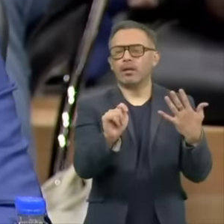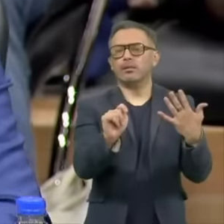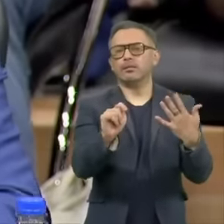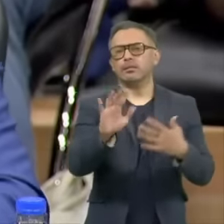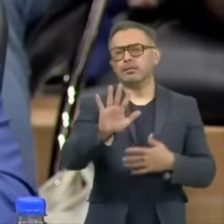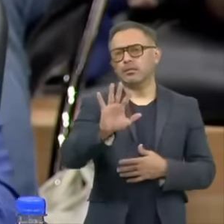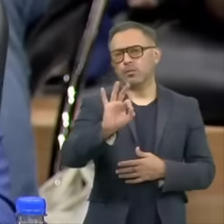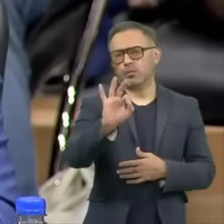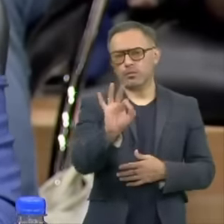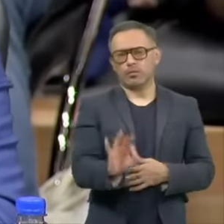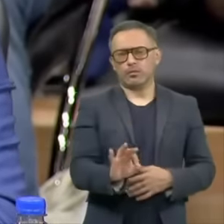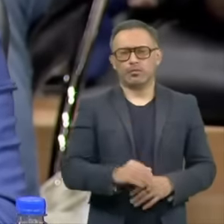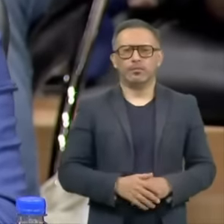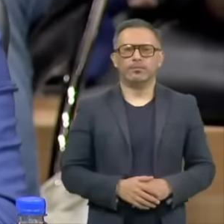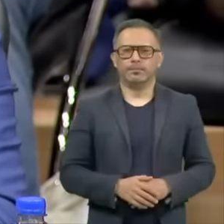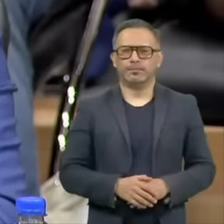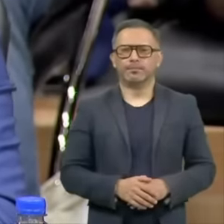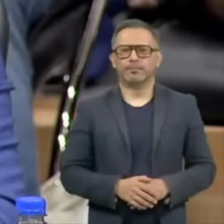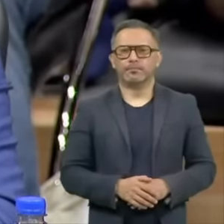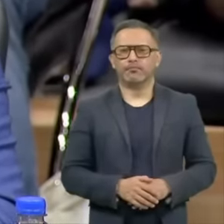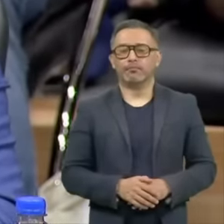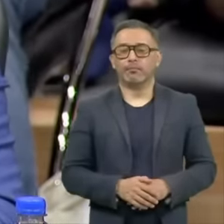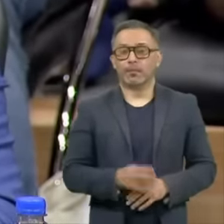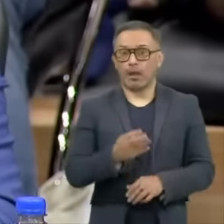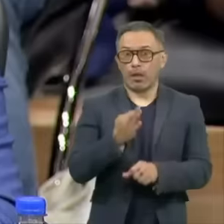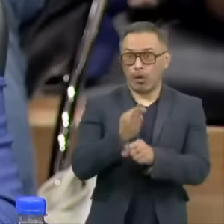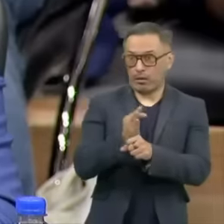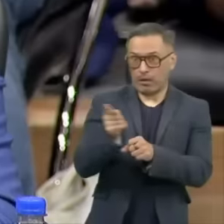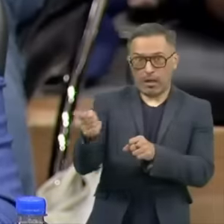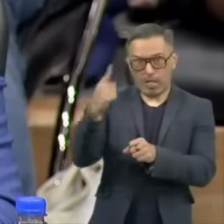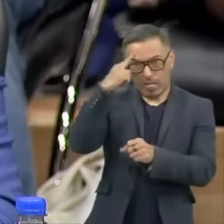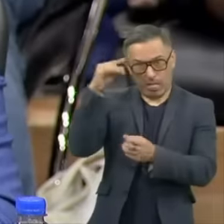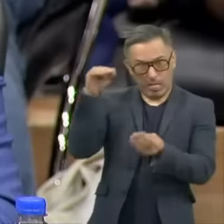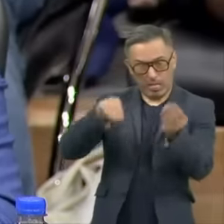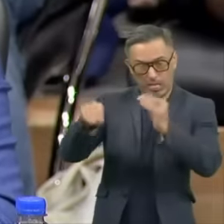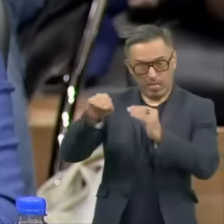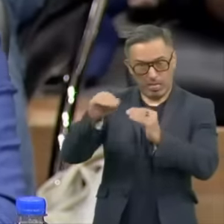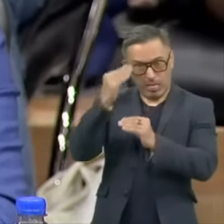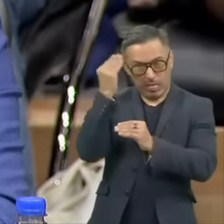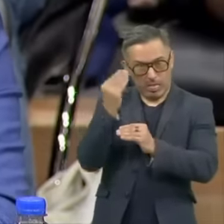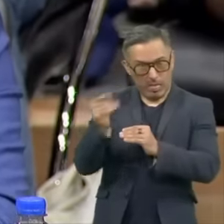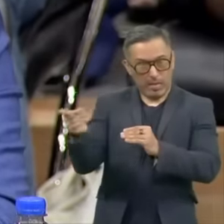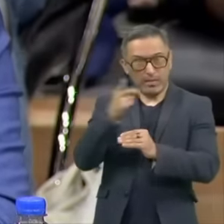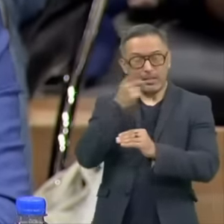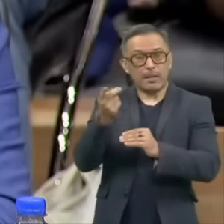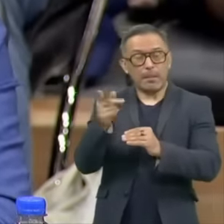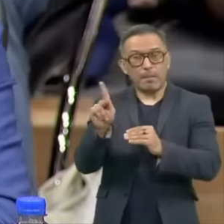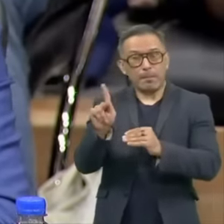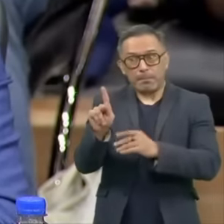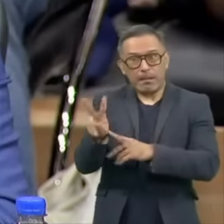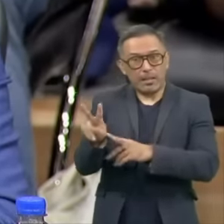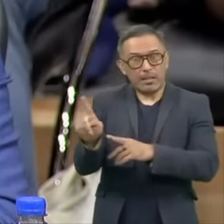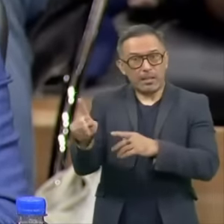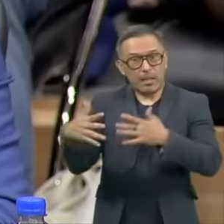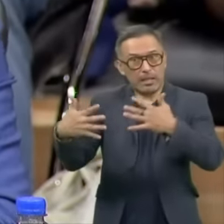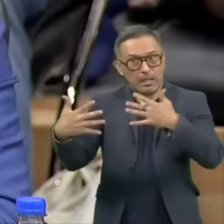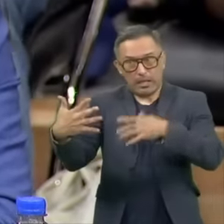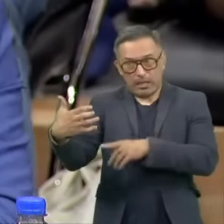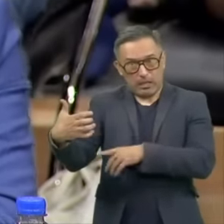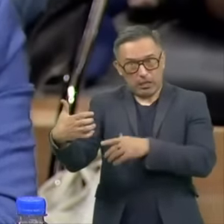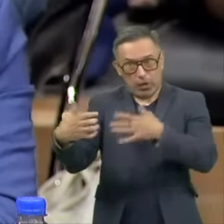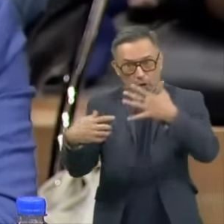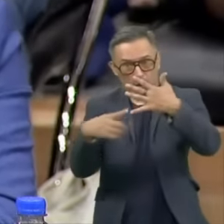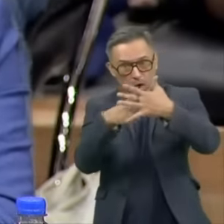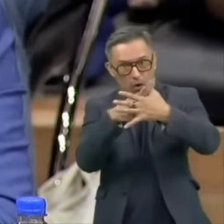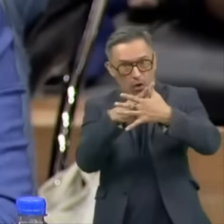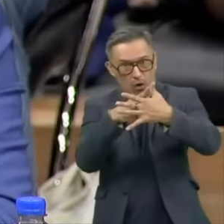5%. Y esta aberración pretende que el Verde del quinto lugar pase al segundo lugar. Esa no